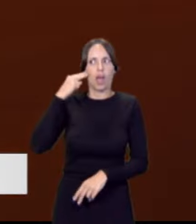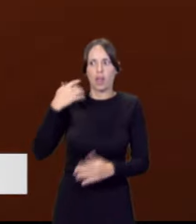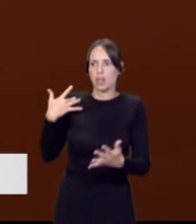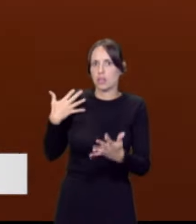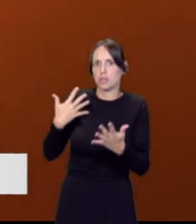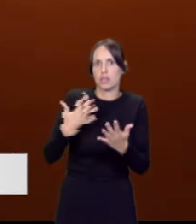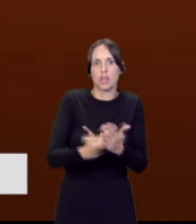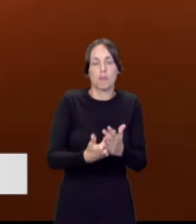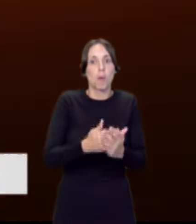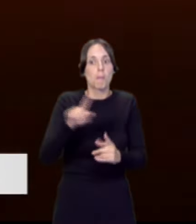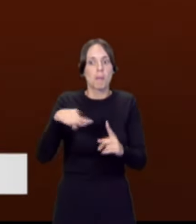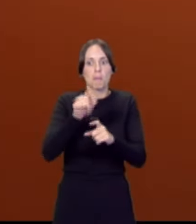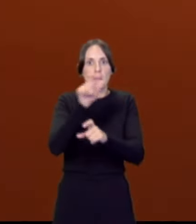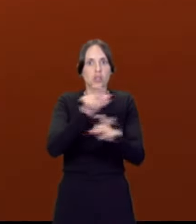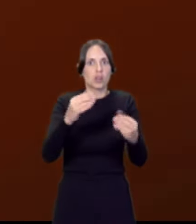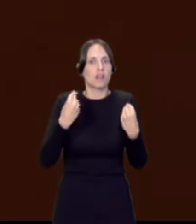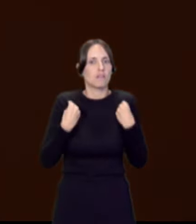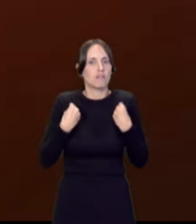más poblado del continente.